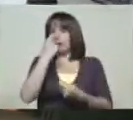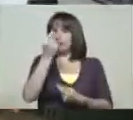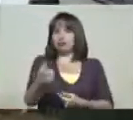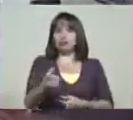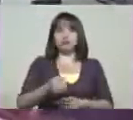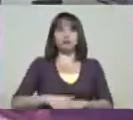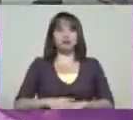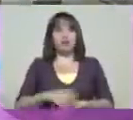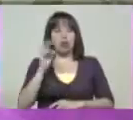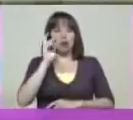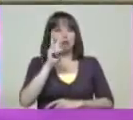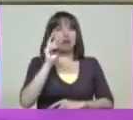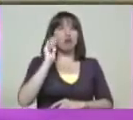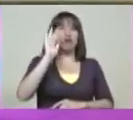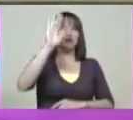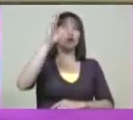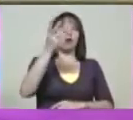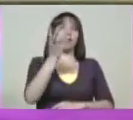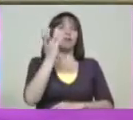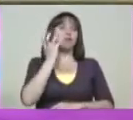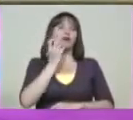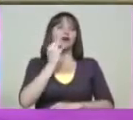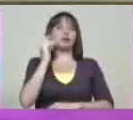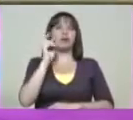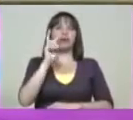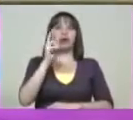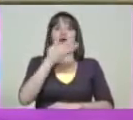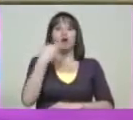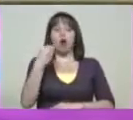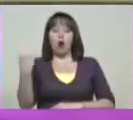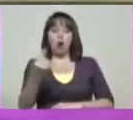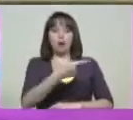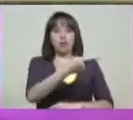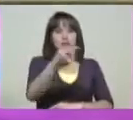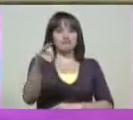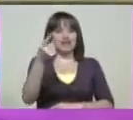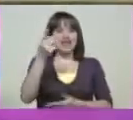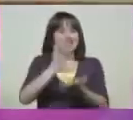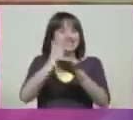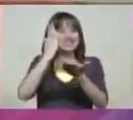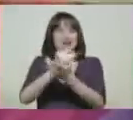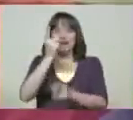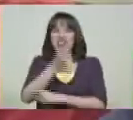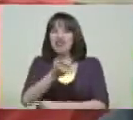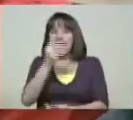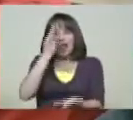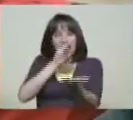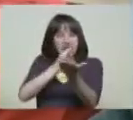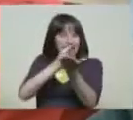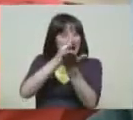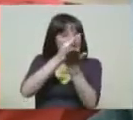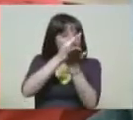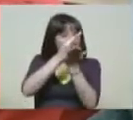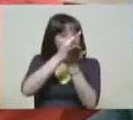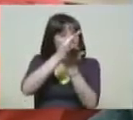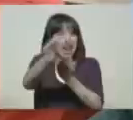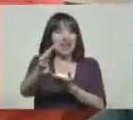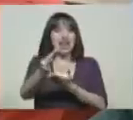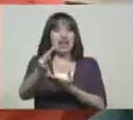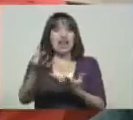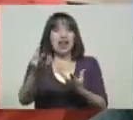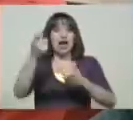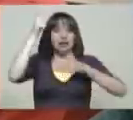Fernando, como viendo el futuro, nos dijo, muchachos, siempre sean leales a Chávez. Siempre sigan a ser